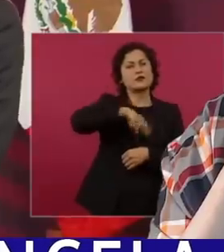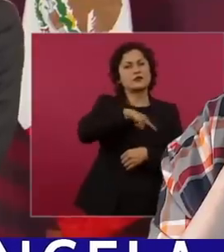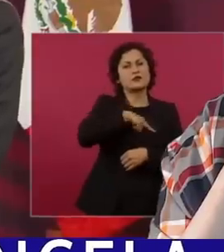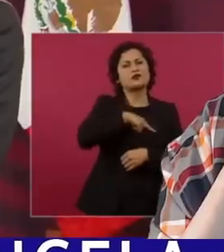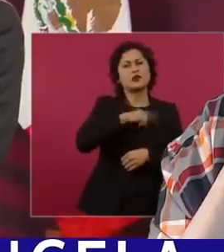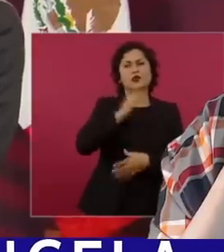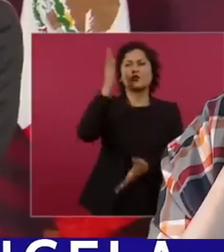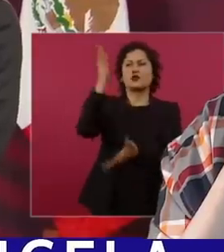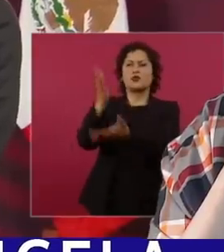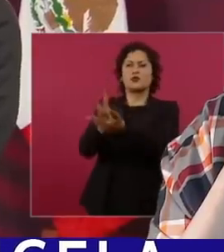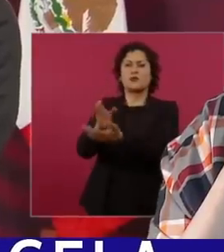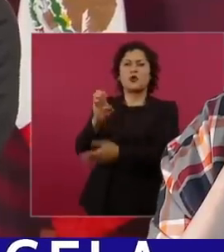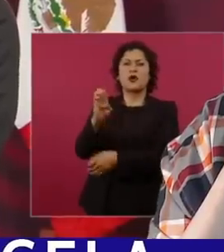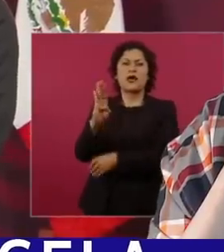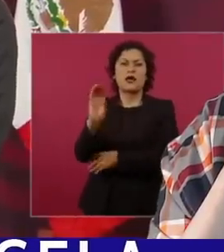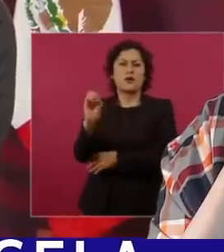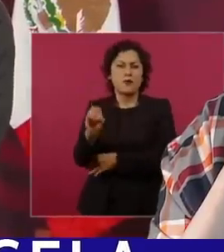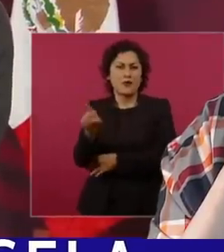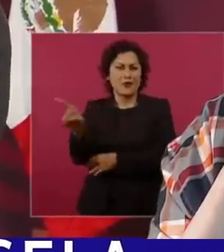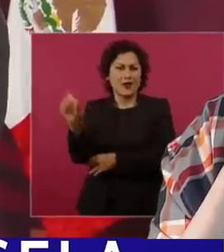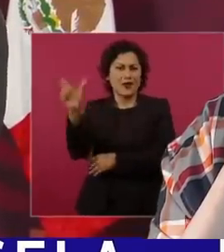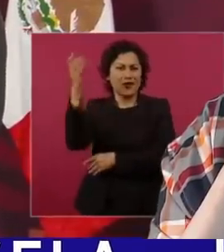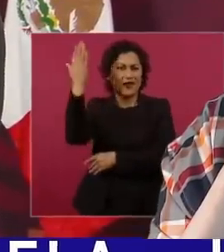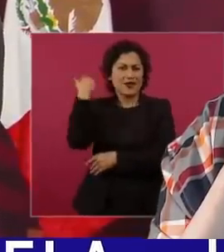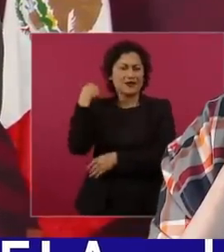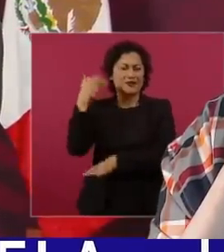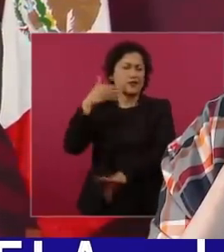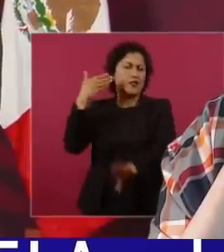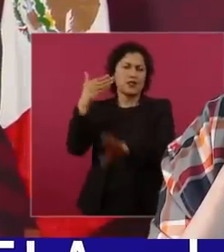cuando el golpe en Bolivia,